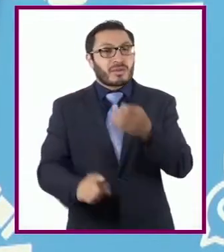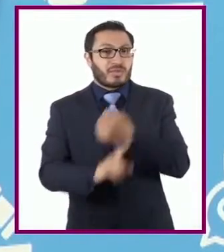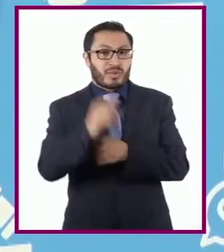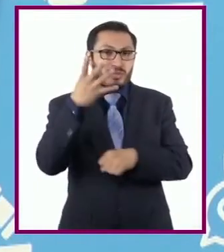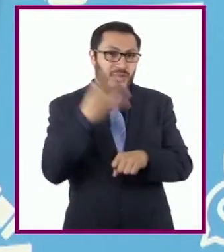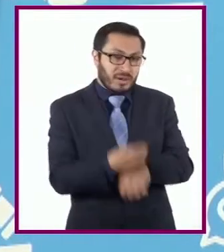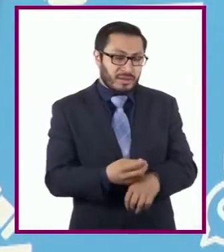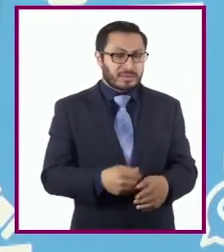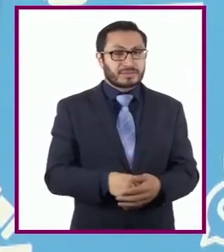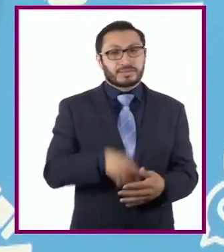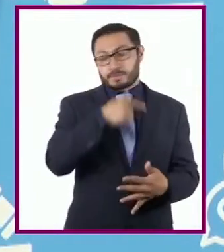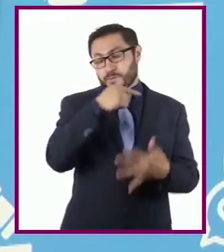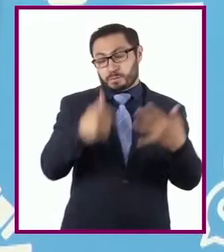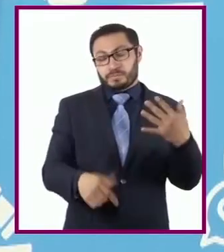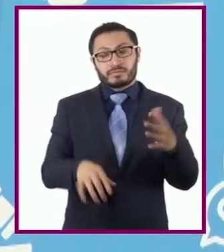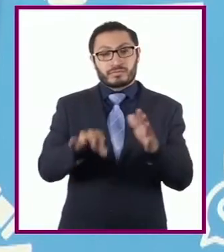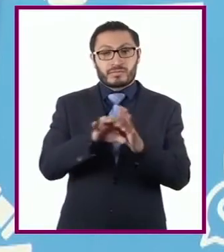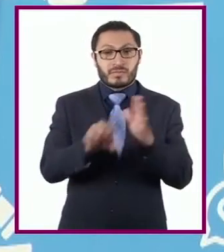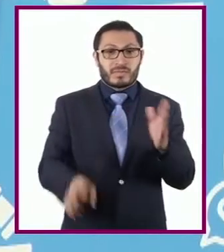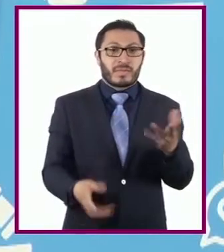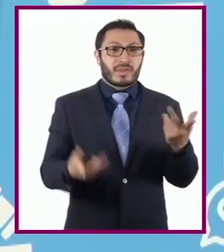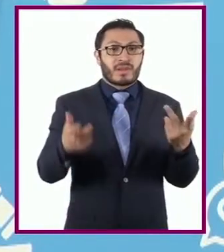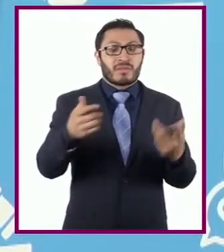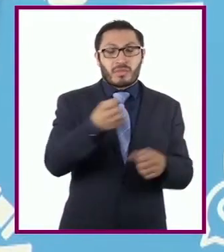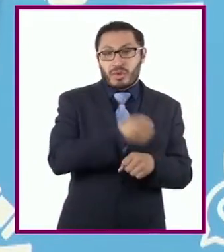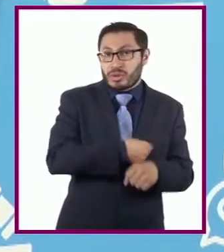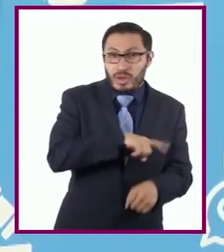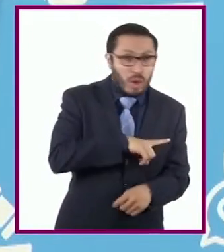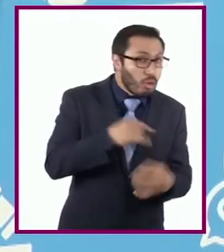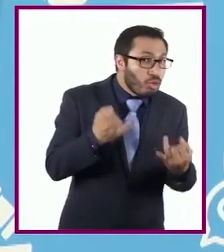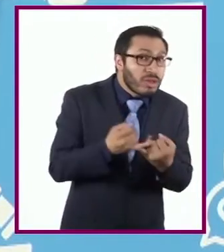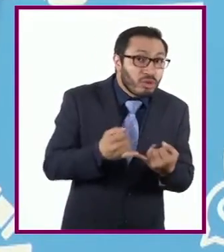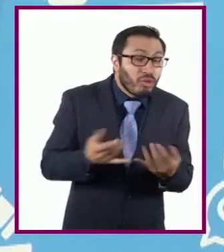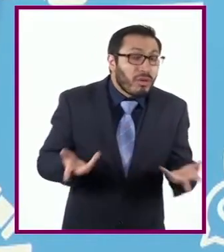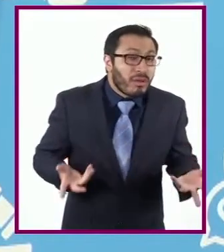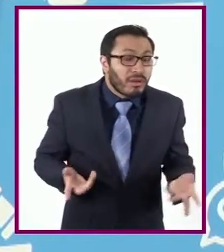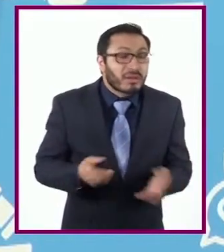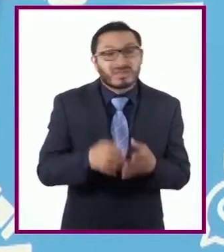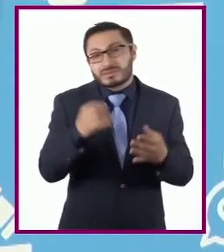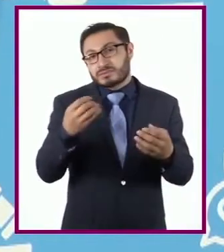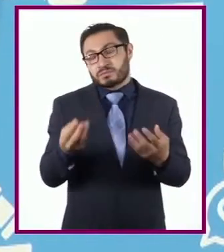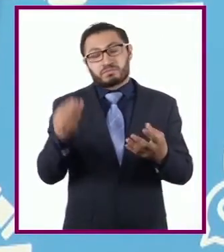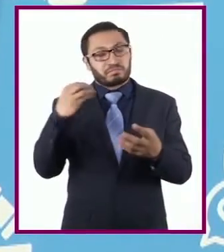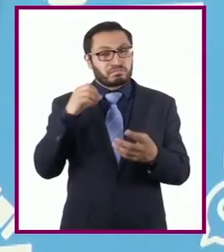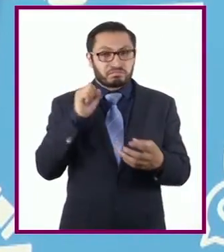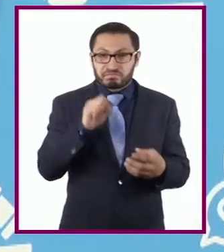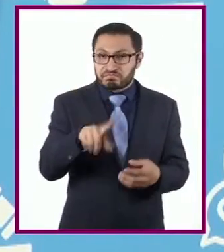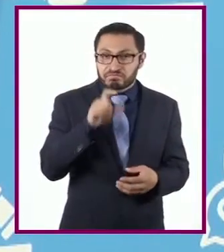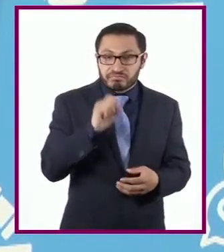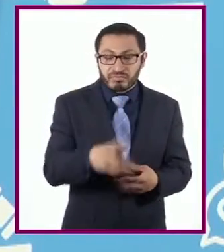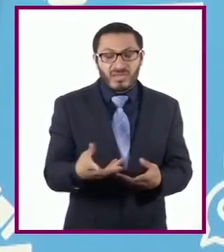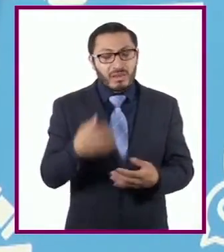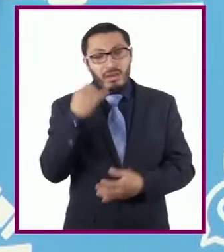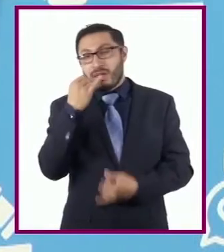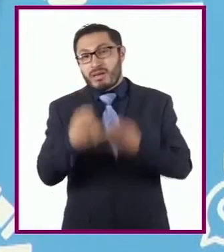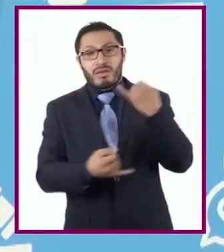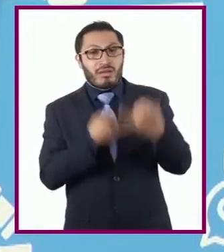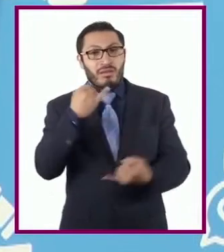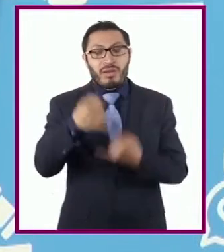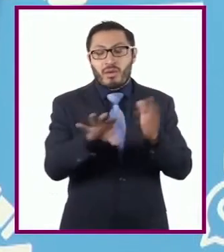tipo, desde la astrofísica hasta la salud, por ejemplo, ¿no? Entonces, incluso a la parte en juegos